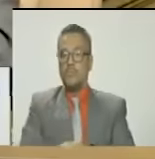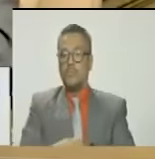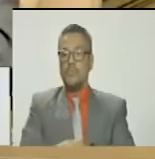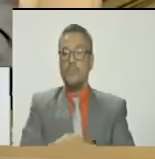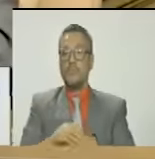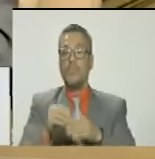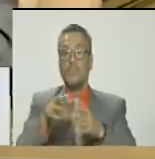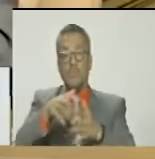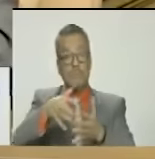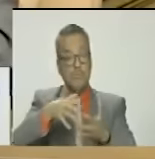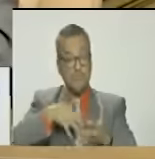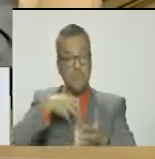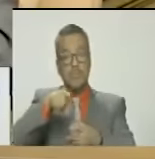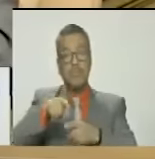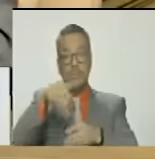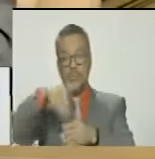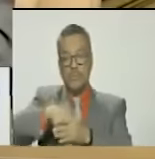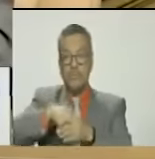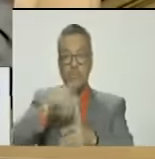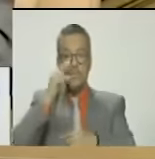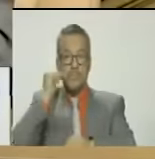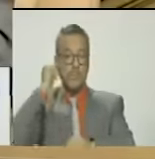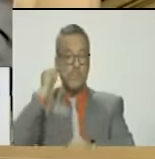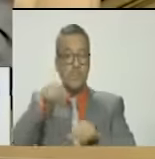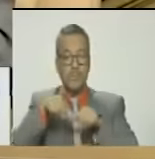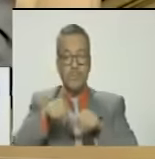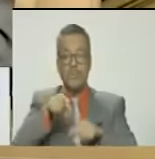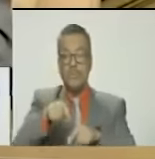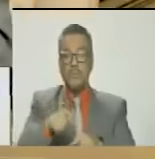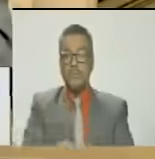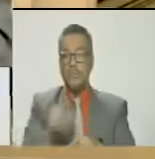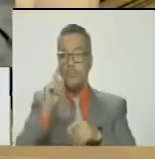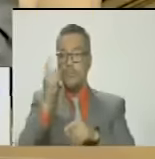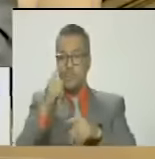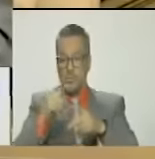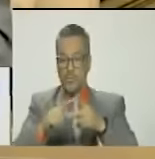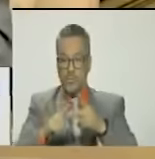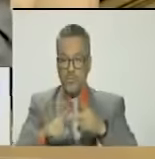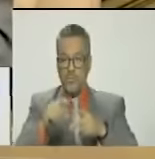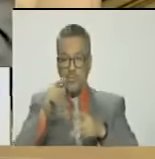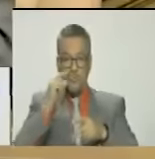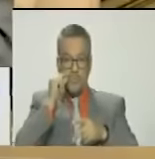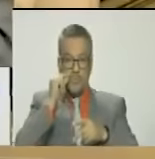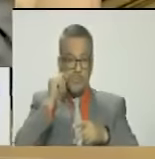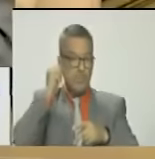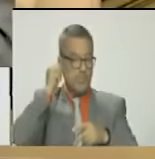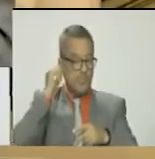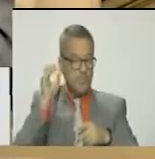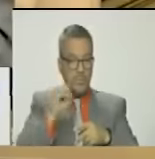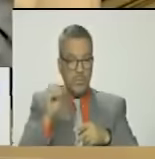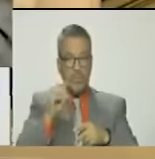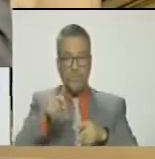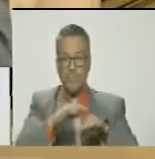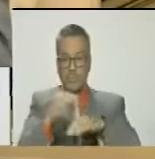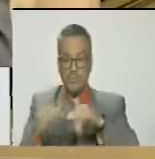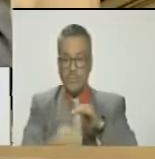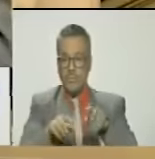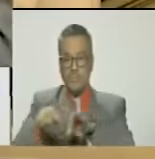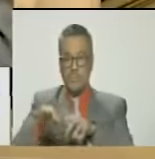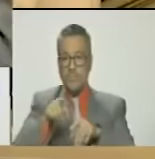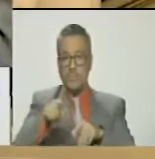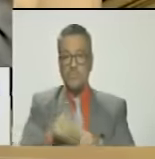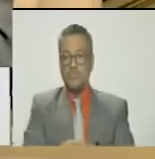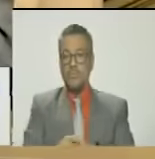por mayoría de votos de los diputados y diputadas presentes, un secretario o secretaria y un subsecretario o